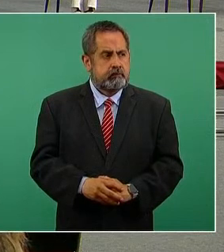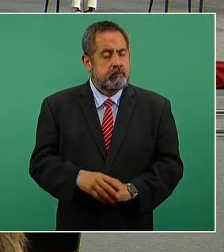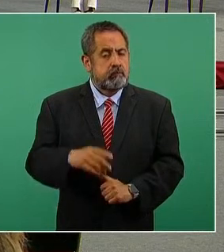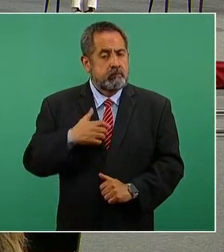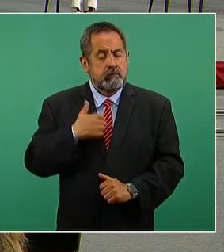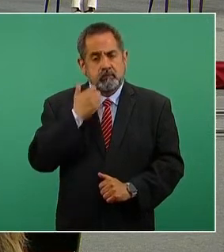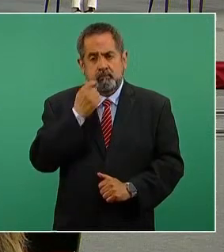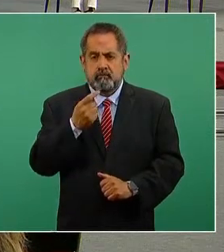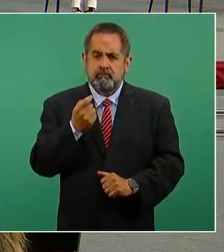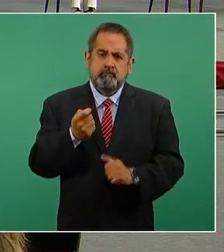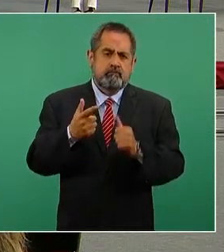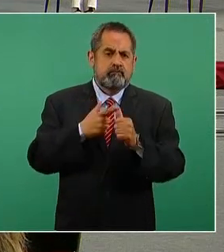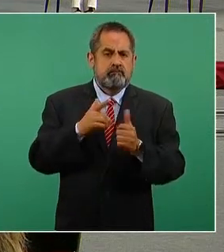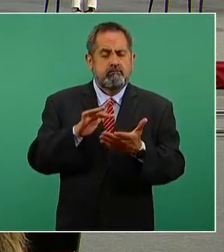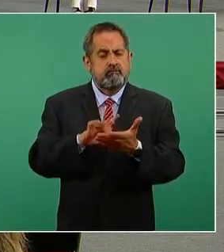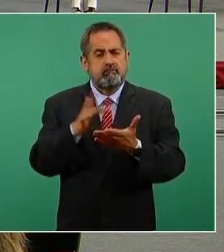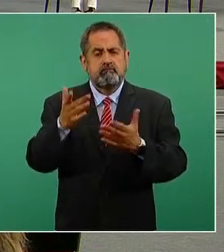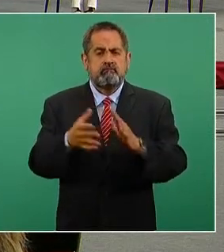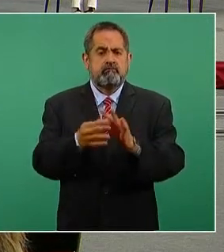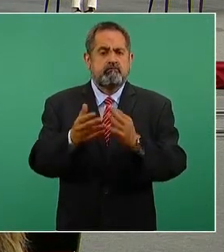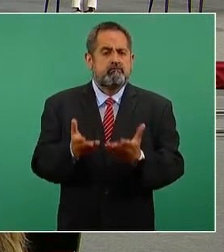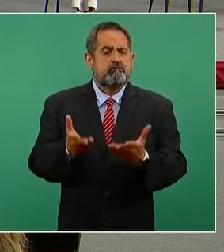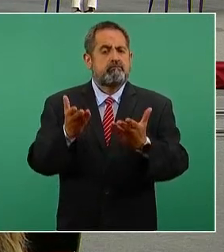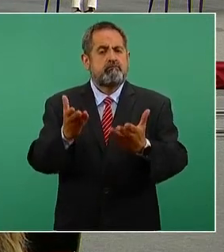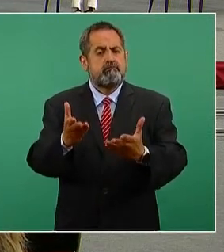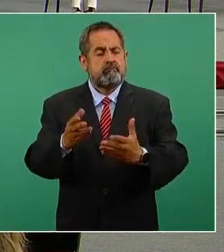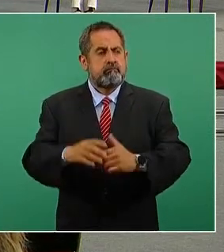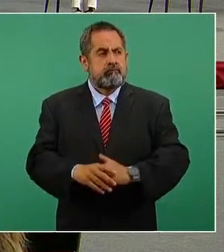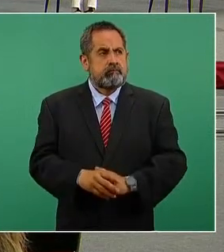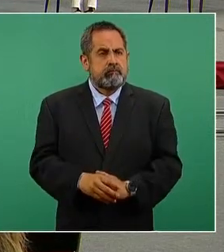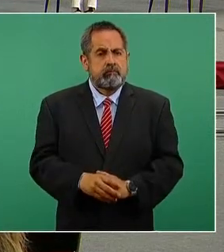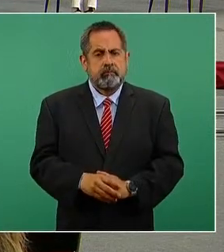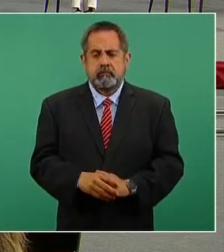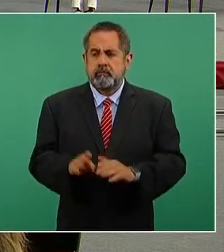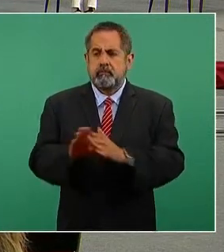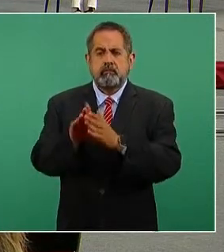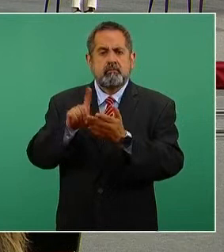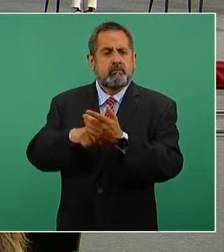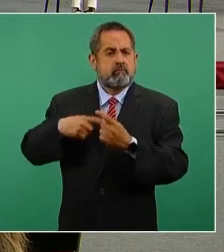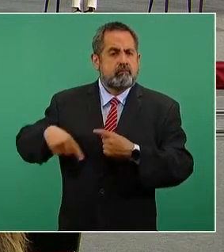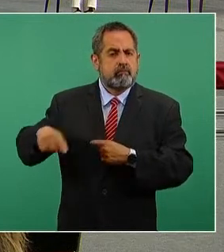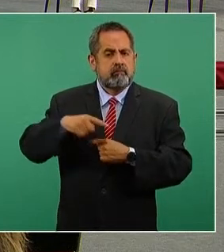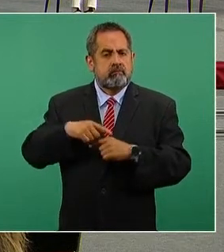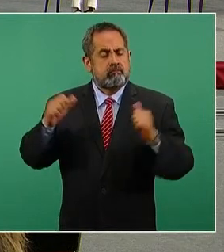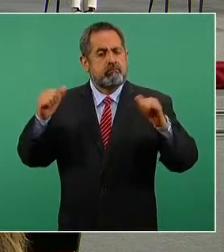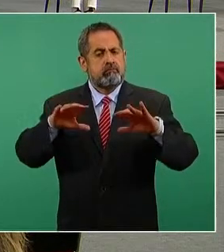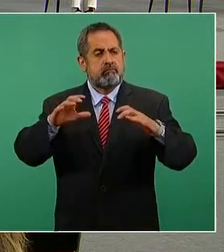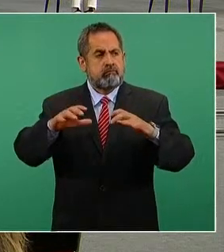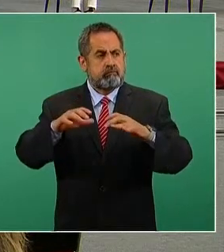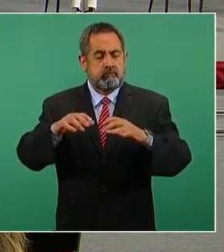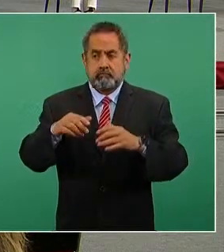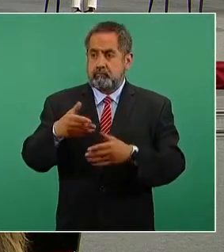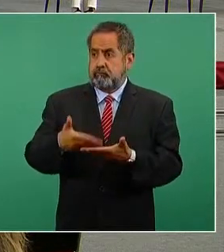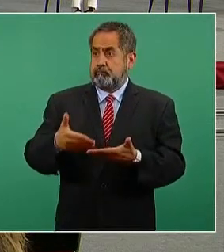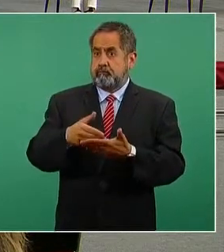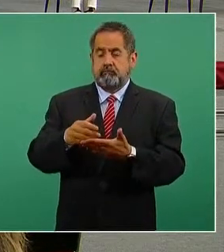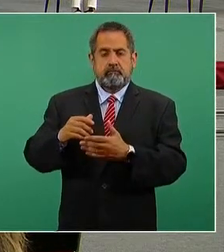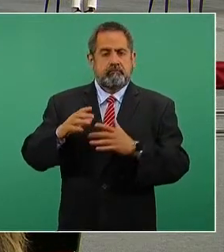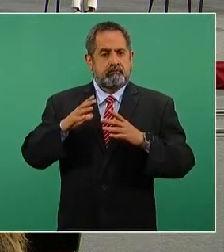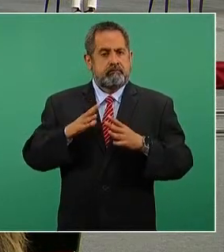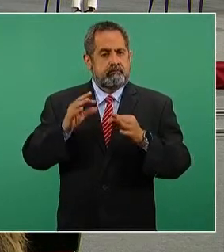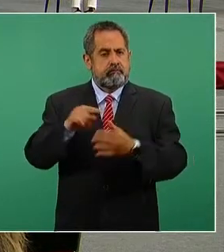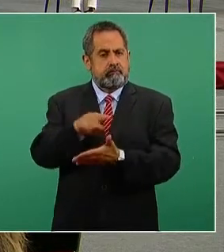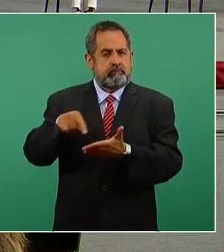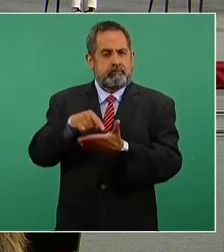Mexico for hosting the Generation Equality Forum that starts today in this beautiful and